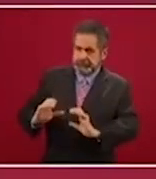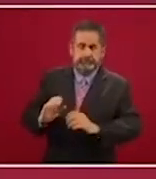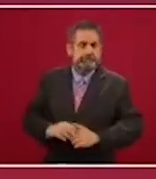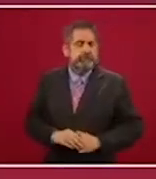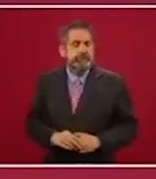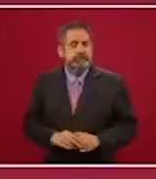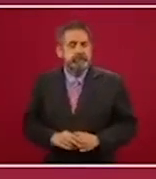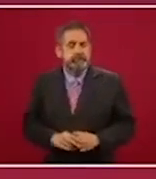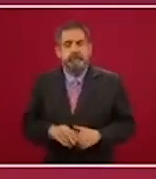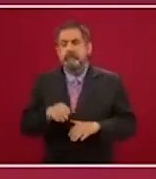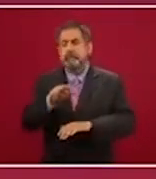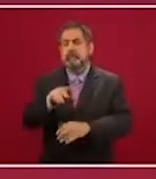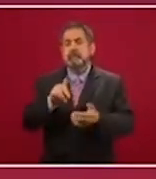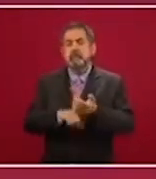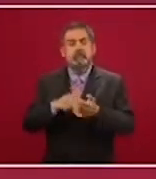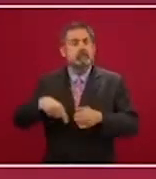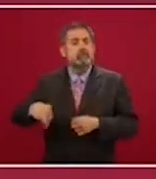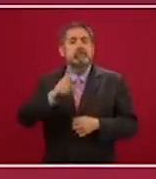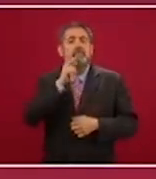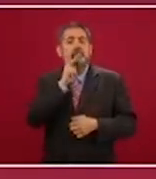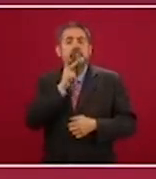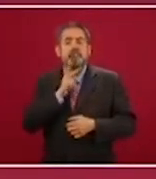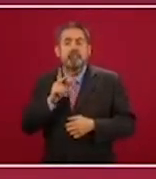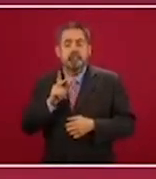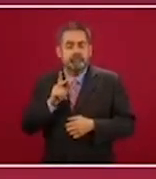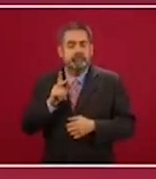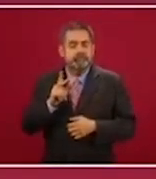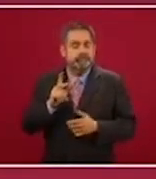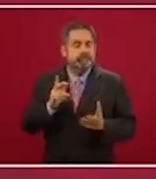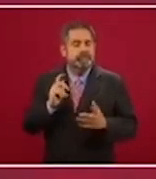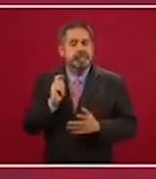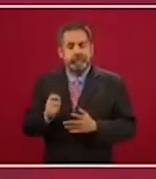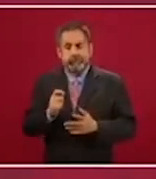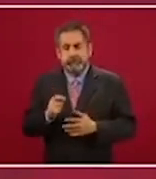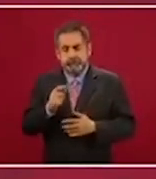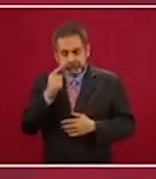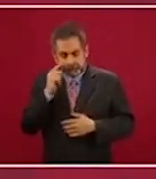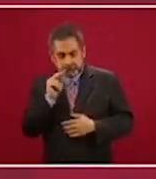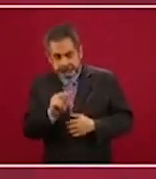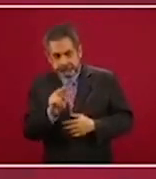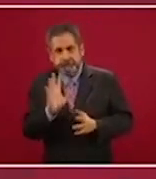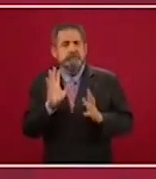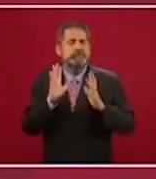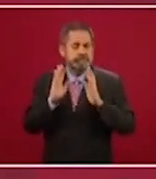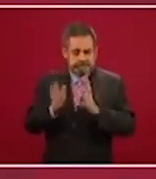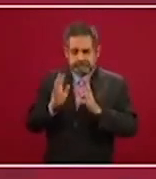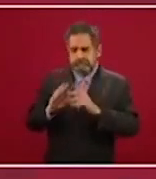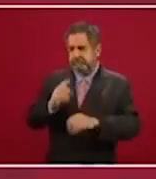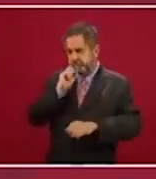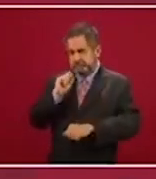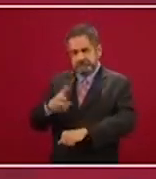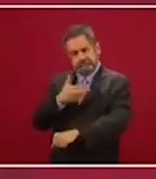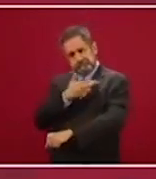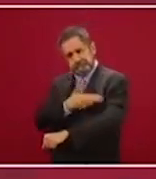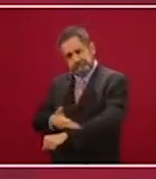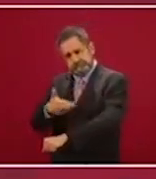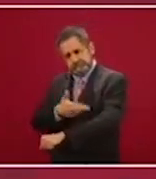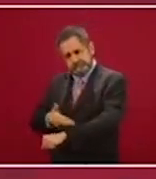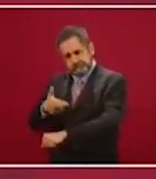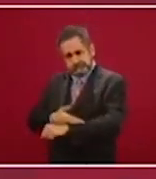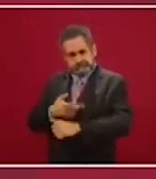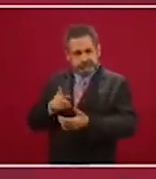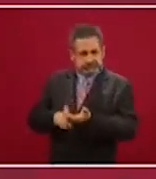En el caso del petróleo, se están tomando también